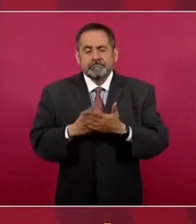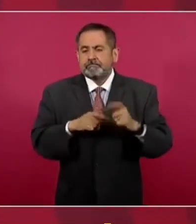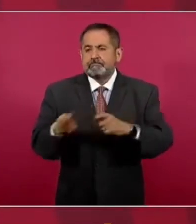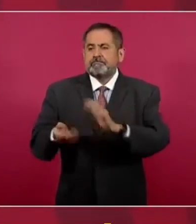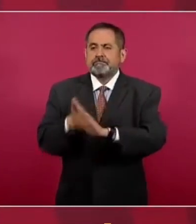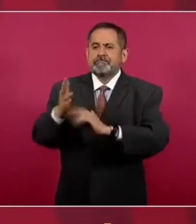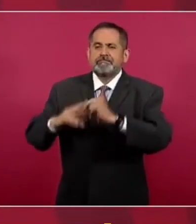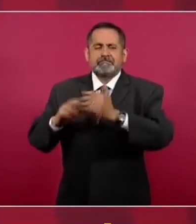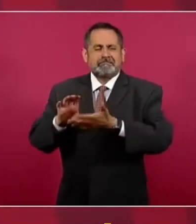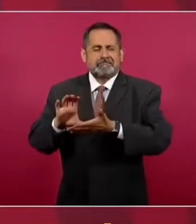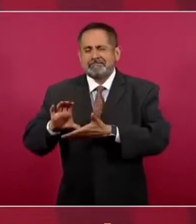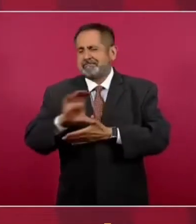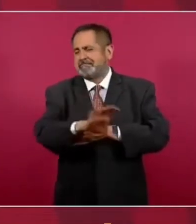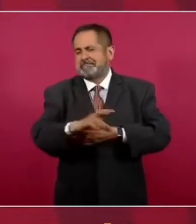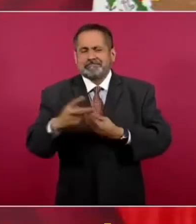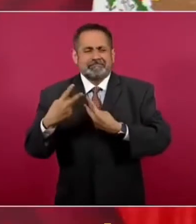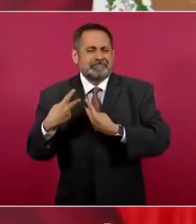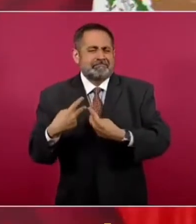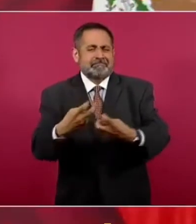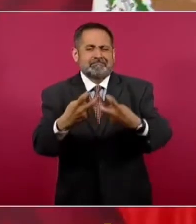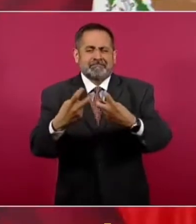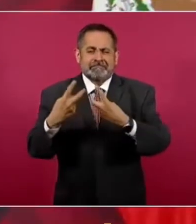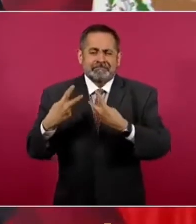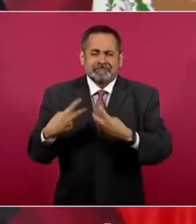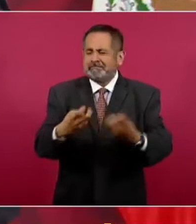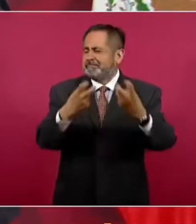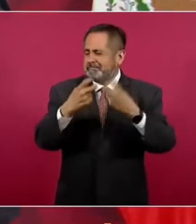que permitieron robar.